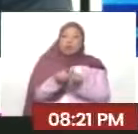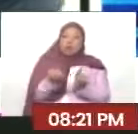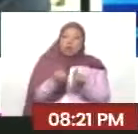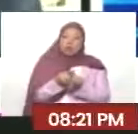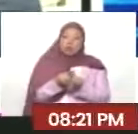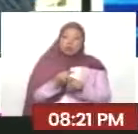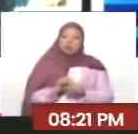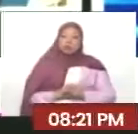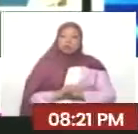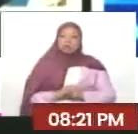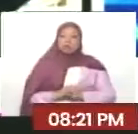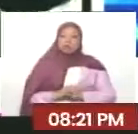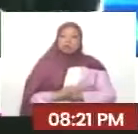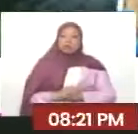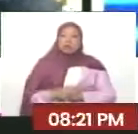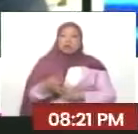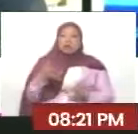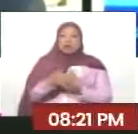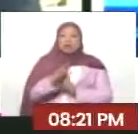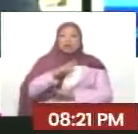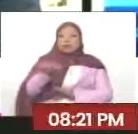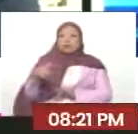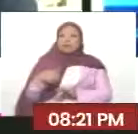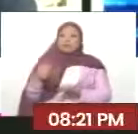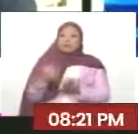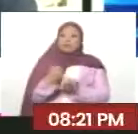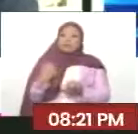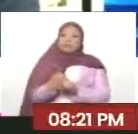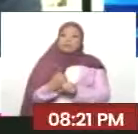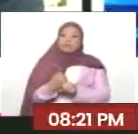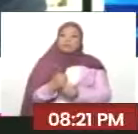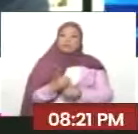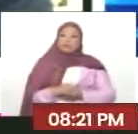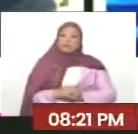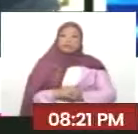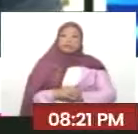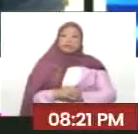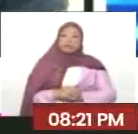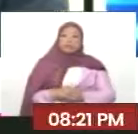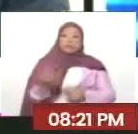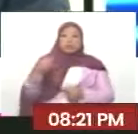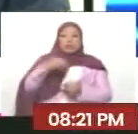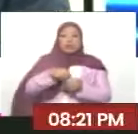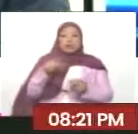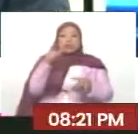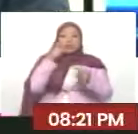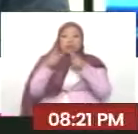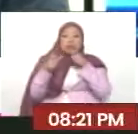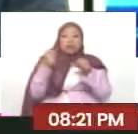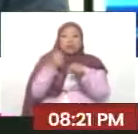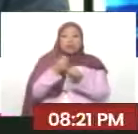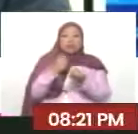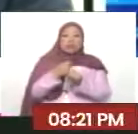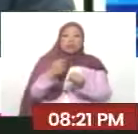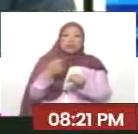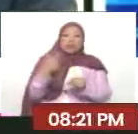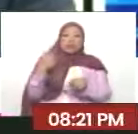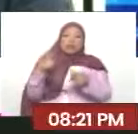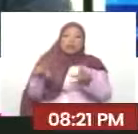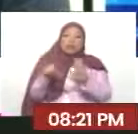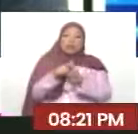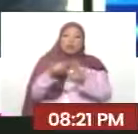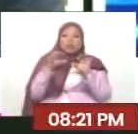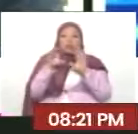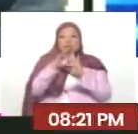cantaleta. Pierdan el tiempo que quieran perder. Que aquí estamos nosotros, que ahora tenemos un referéndum y una posición legal